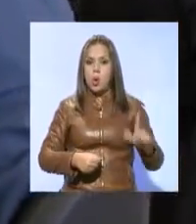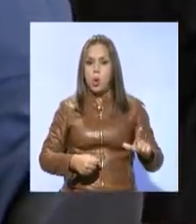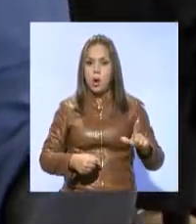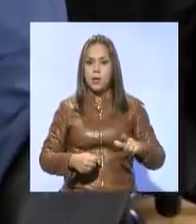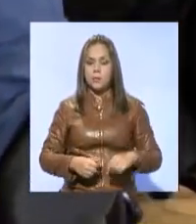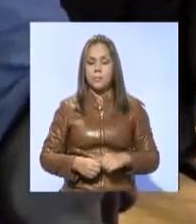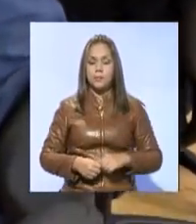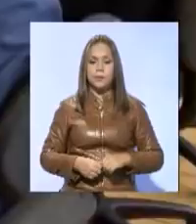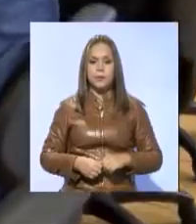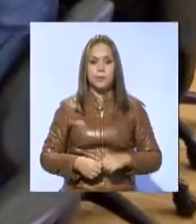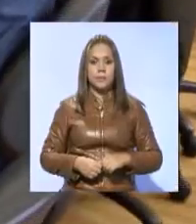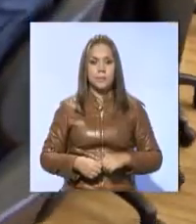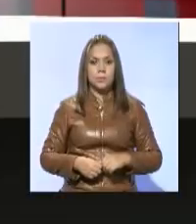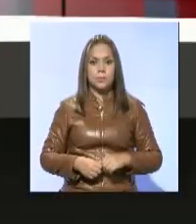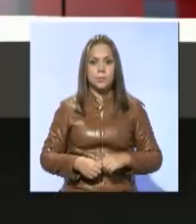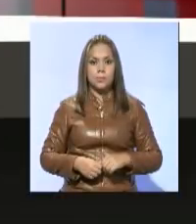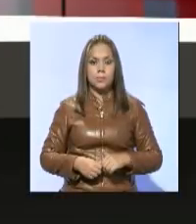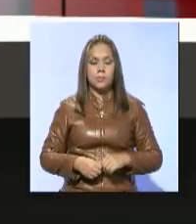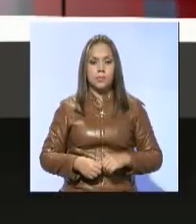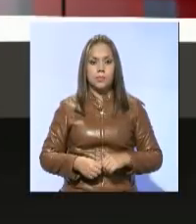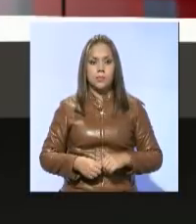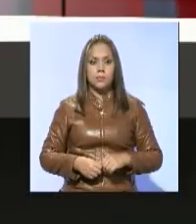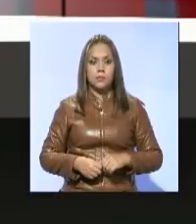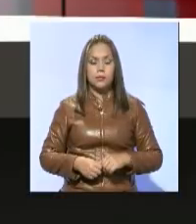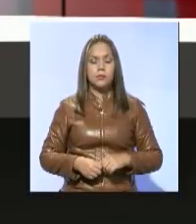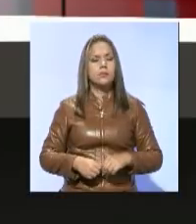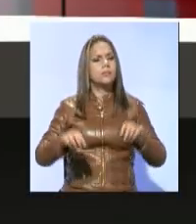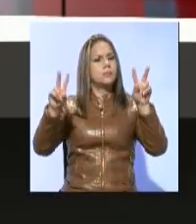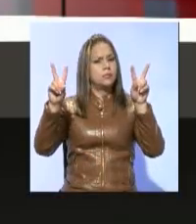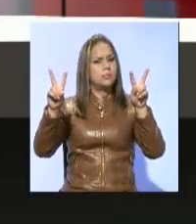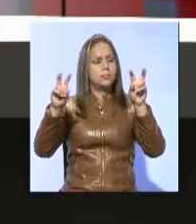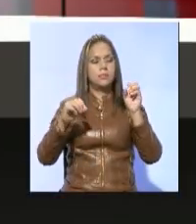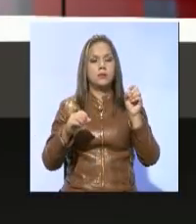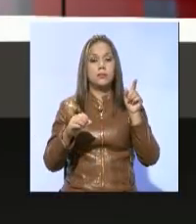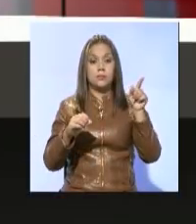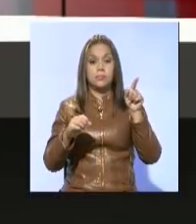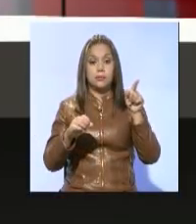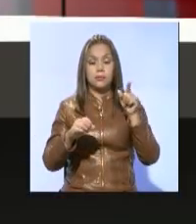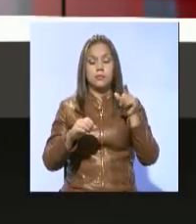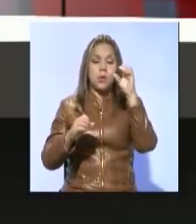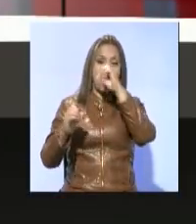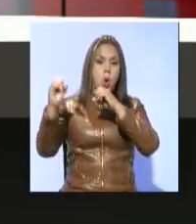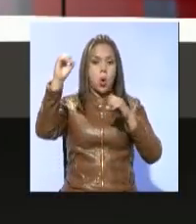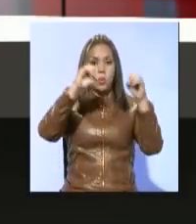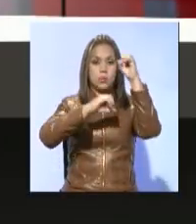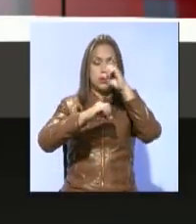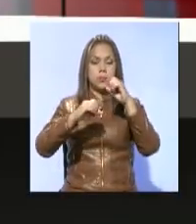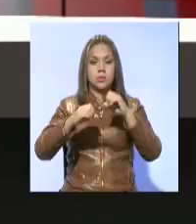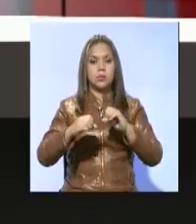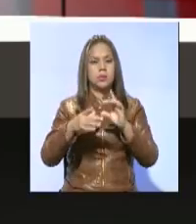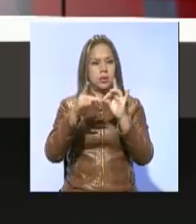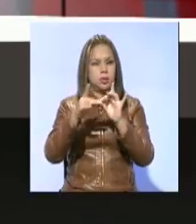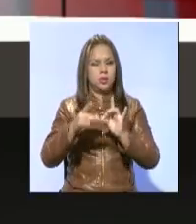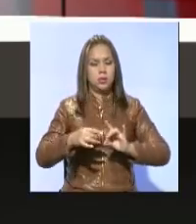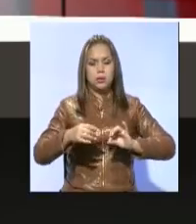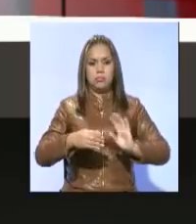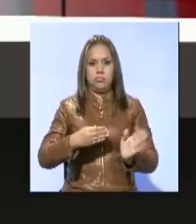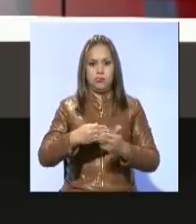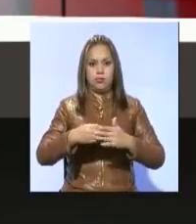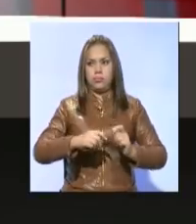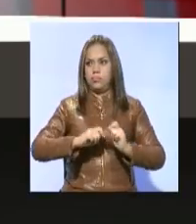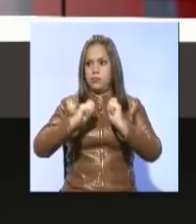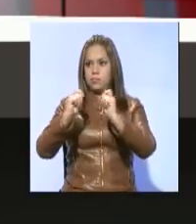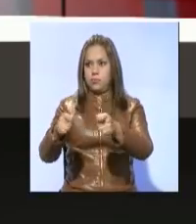Espinosa, TVL Noticias. Respecto del veto del proyecto de ley económico urgente, el superintendente de bancos, Cristian